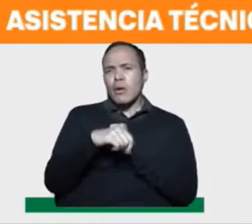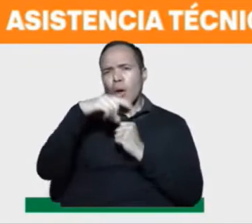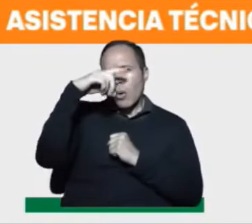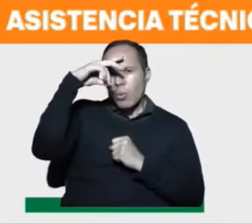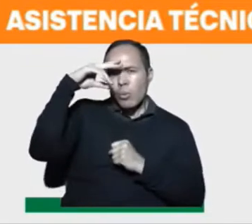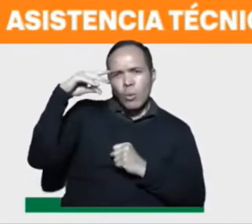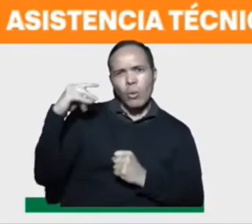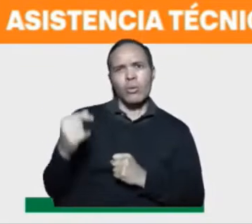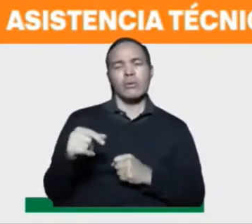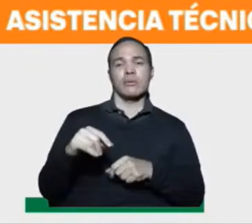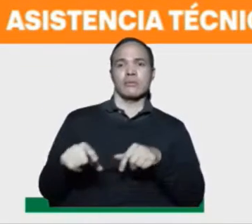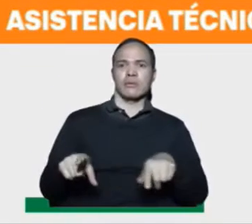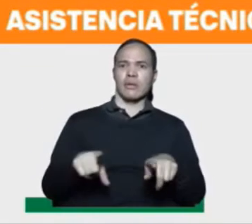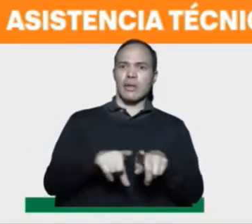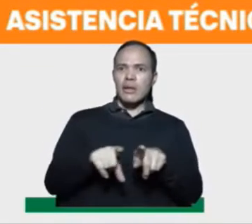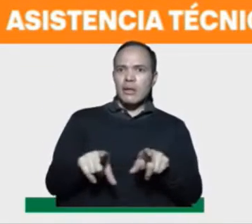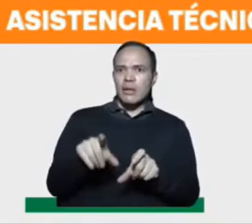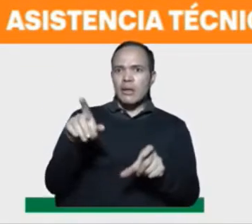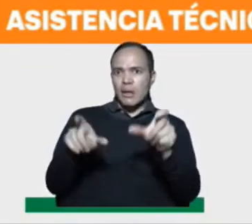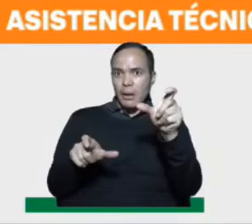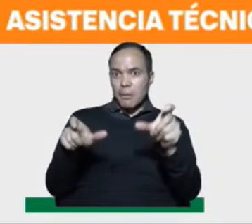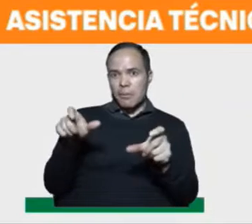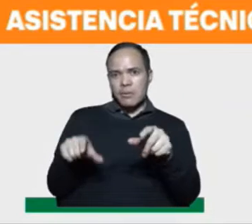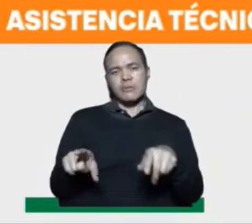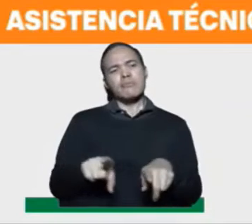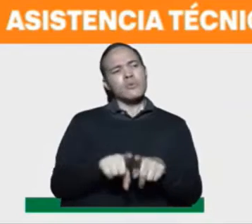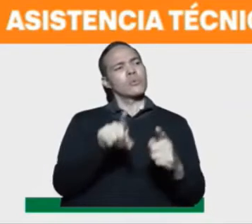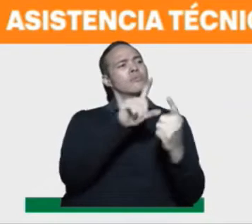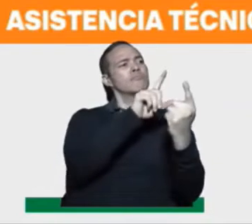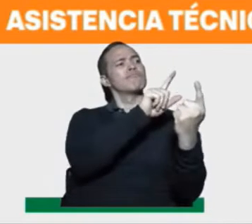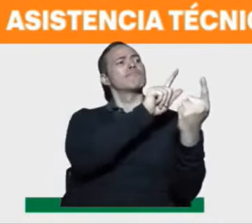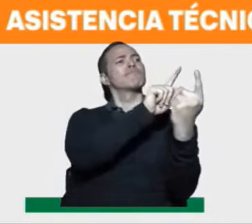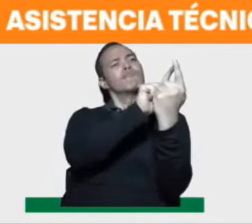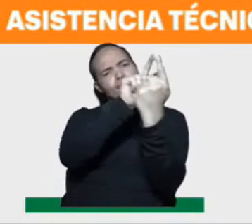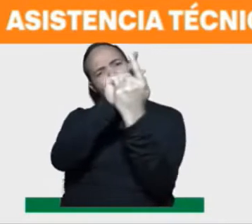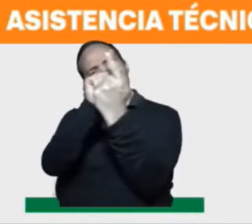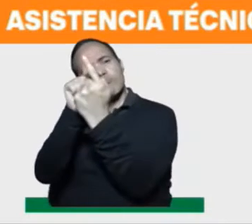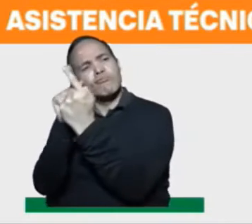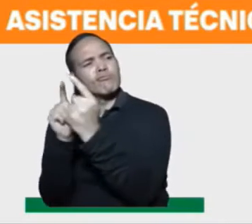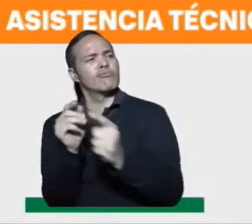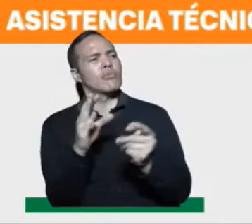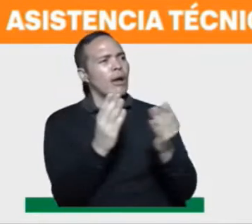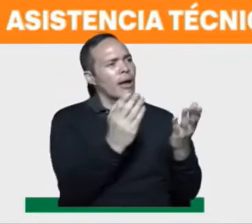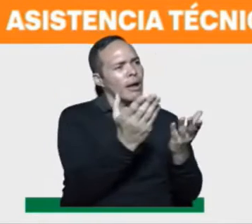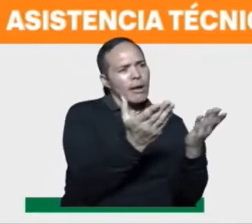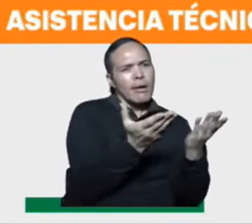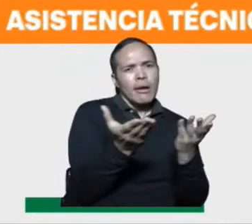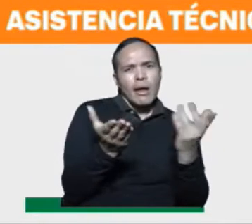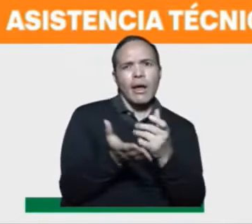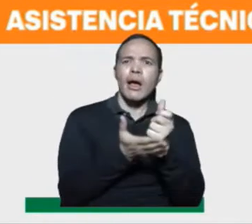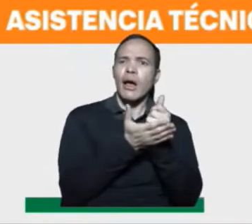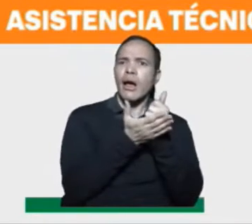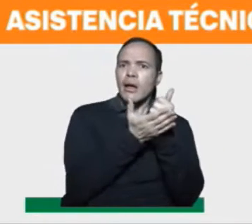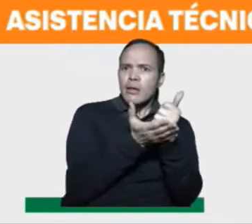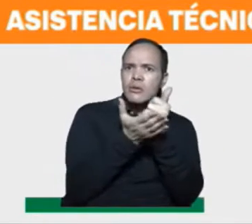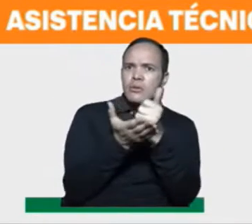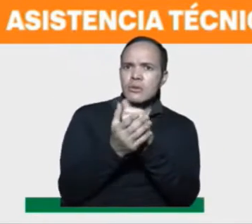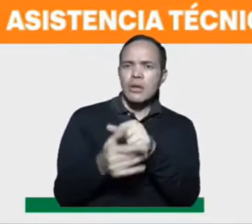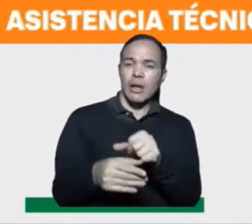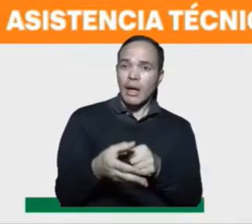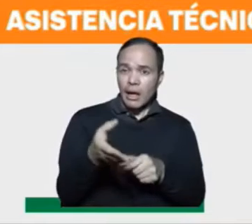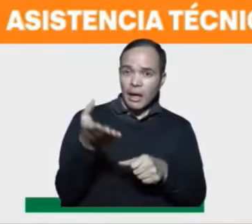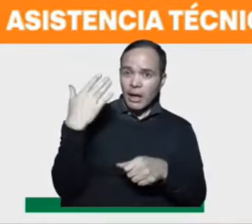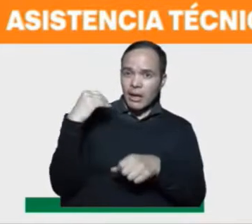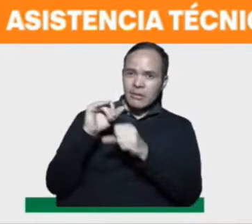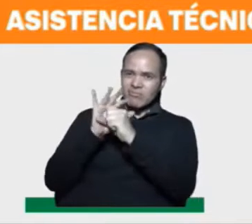están presentes, y es la asistencia técnica, la personalización del servicio. Hemos pasado de una época de encierro